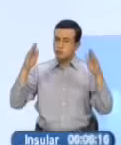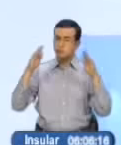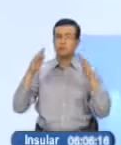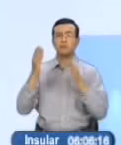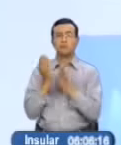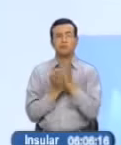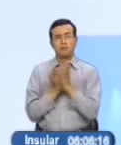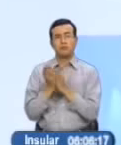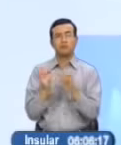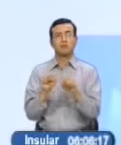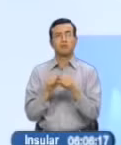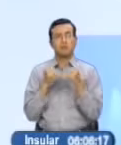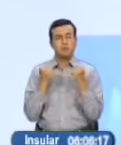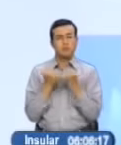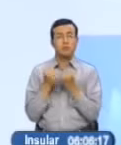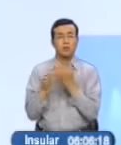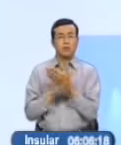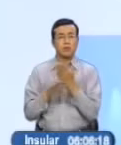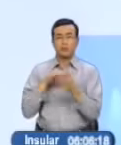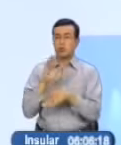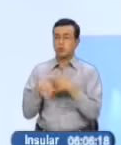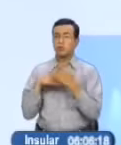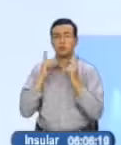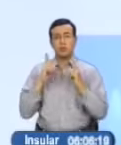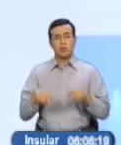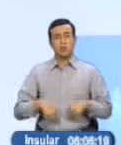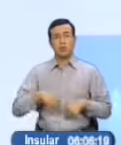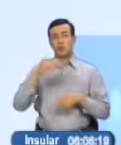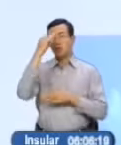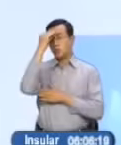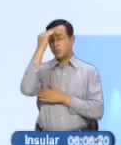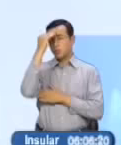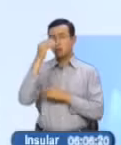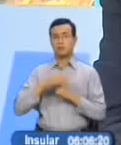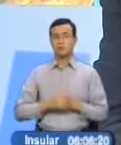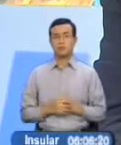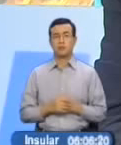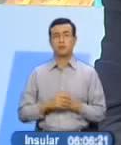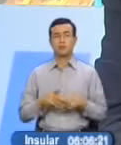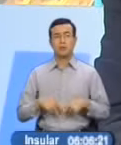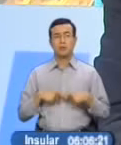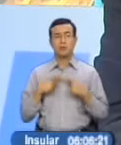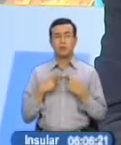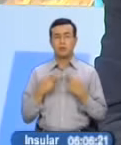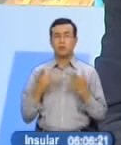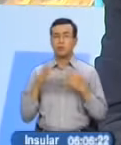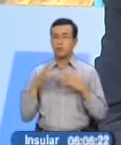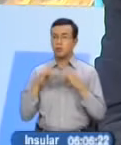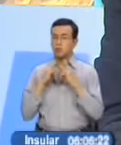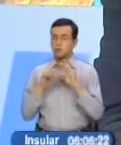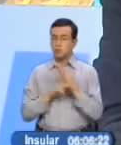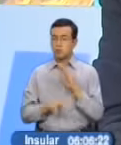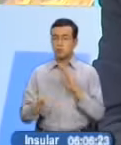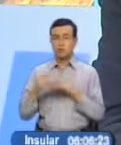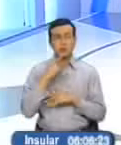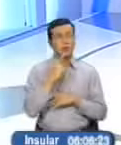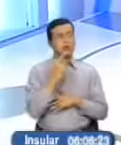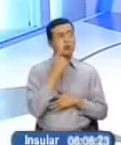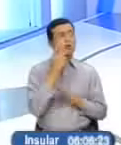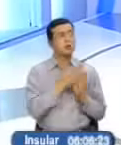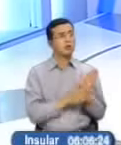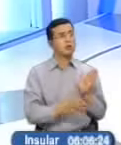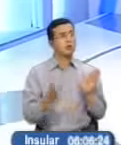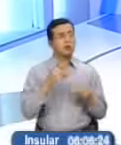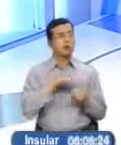los servicios sociales básicos, ¿no? Salud, educación. Personas viviendo en albergues. Viviendo en albergues. ¿Y se estima que durante qué tiempo